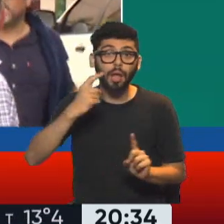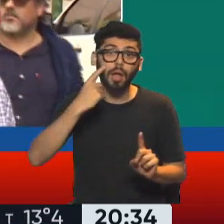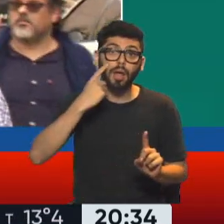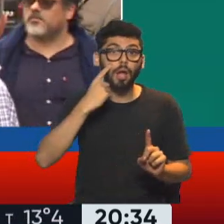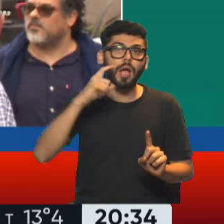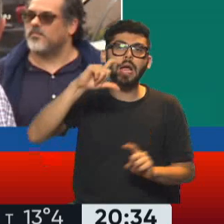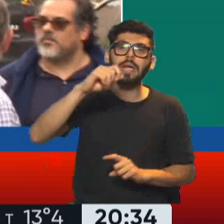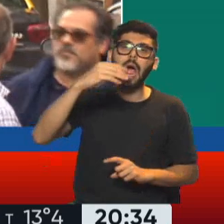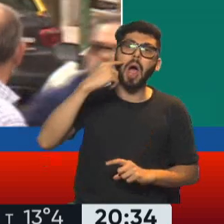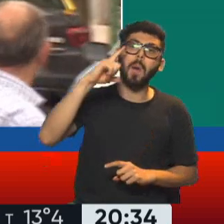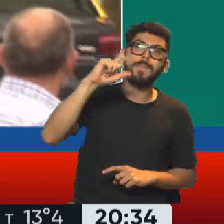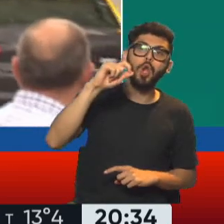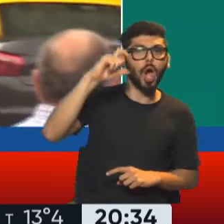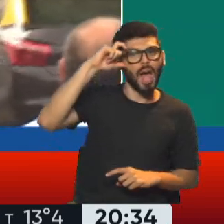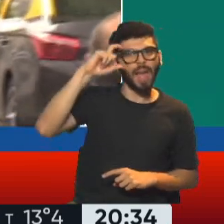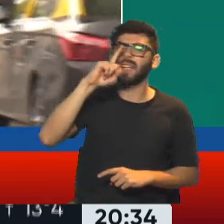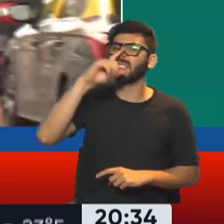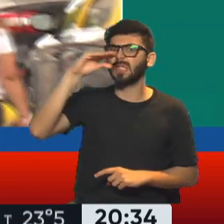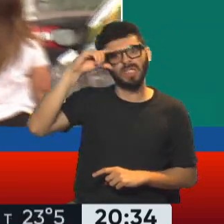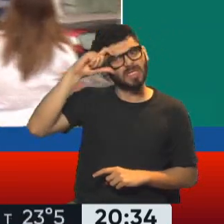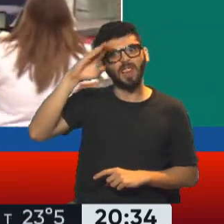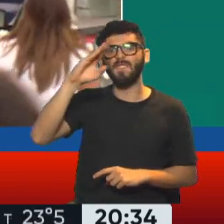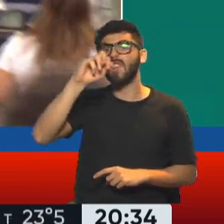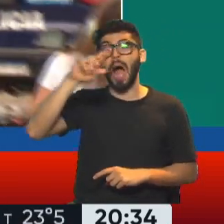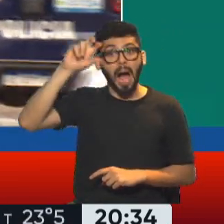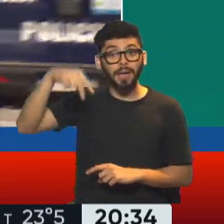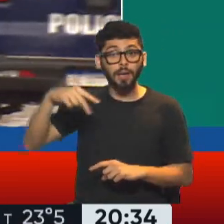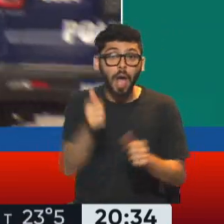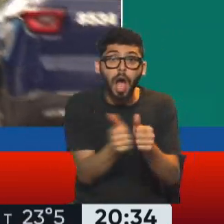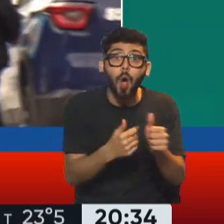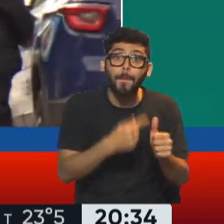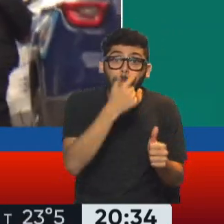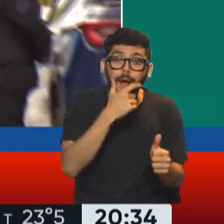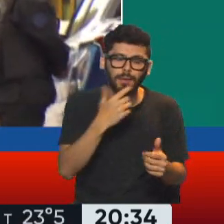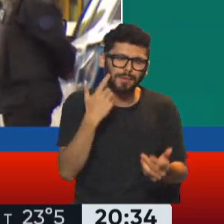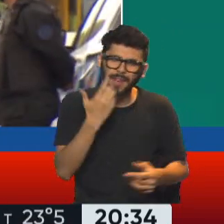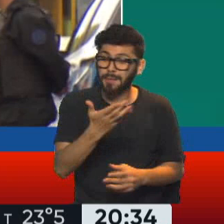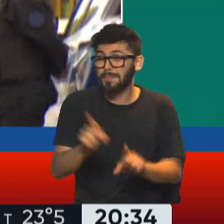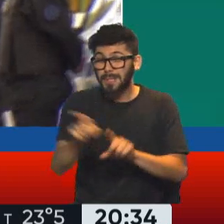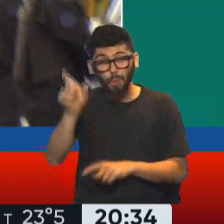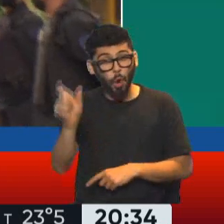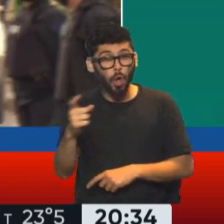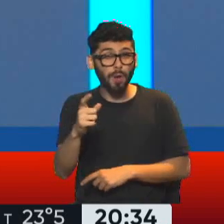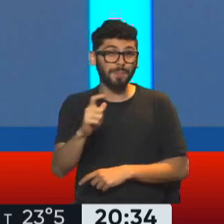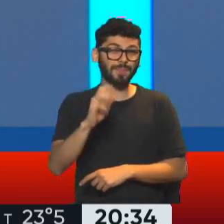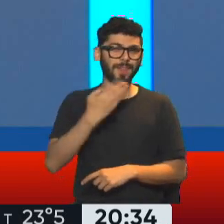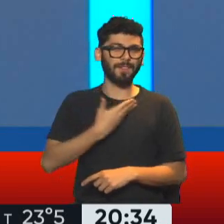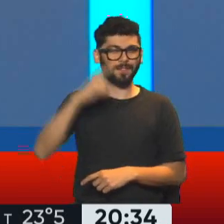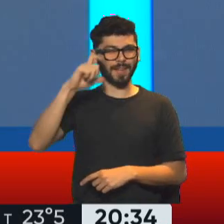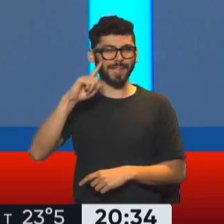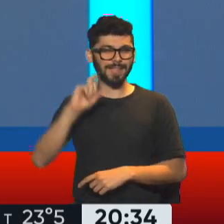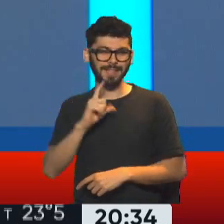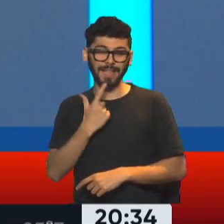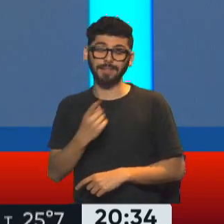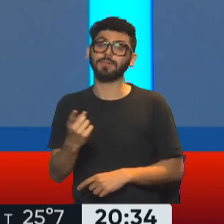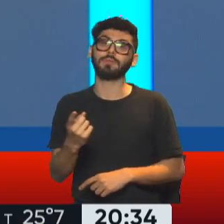hoy acompañando a Mauricio Macri. Fíjense el nivel, como bien decía Felicitas, es un tema vinculado con